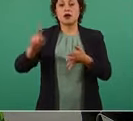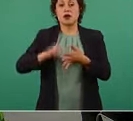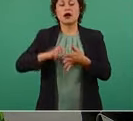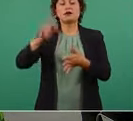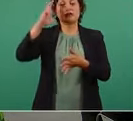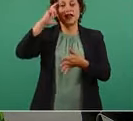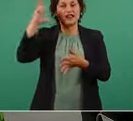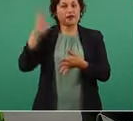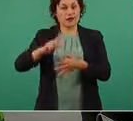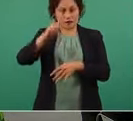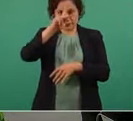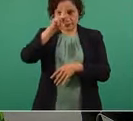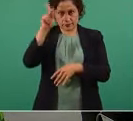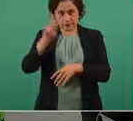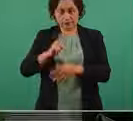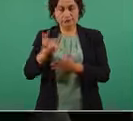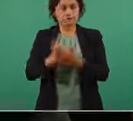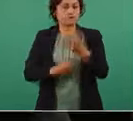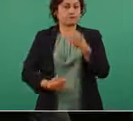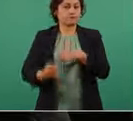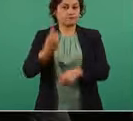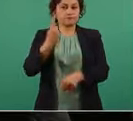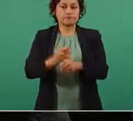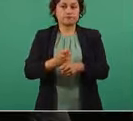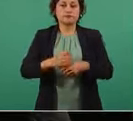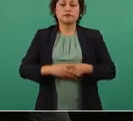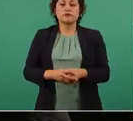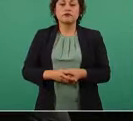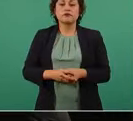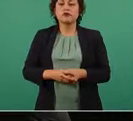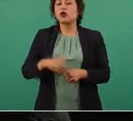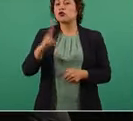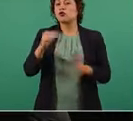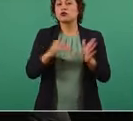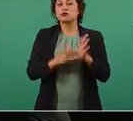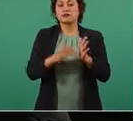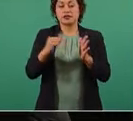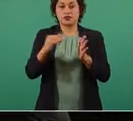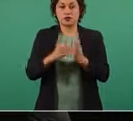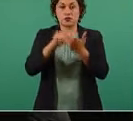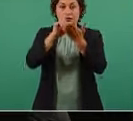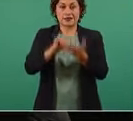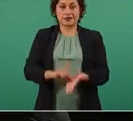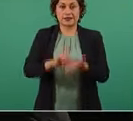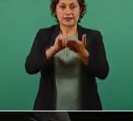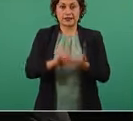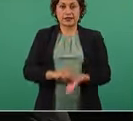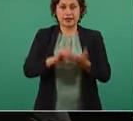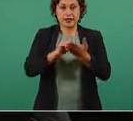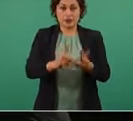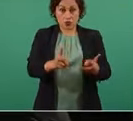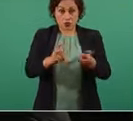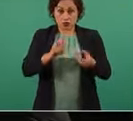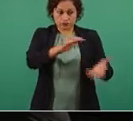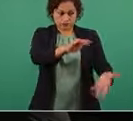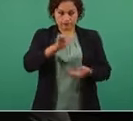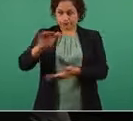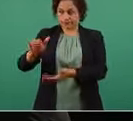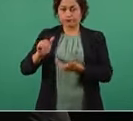Hidalgo. Los resultados, más de 2 millones de litros de combustible recuperados en este